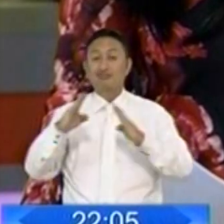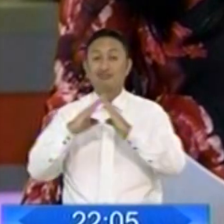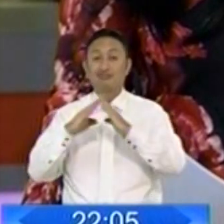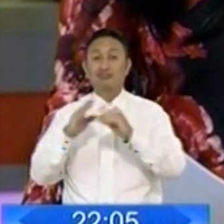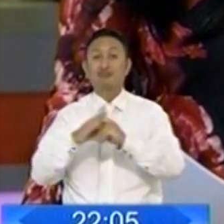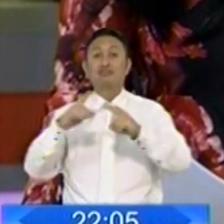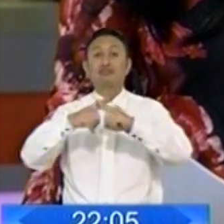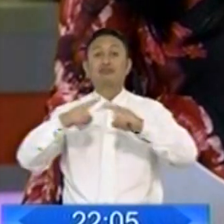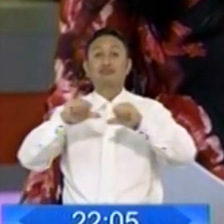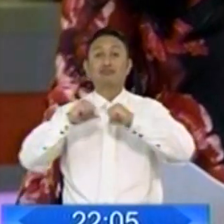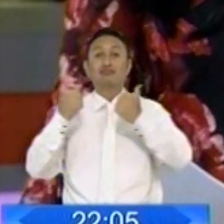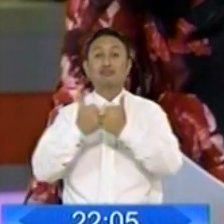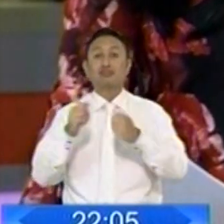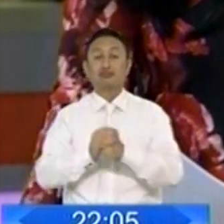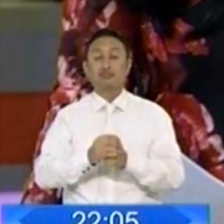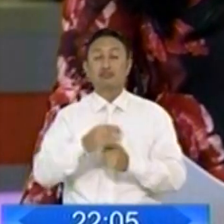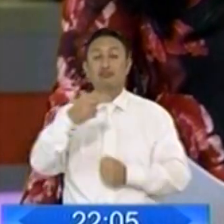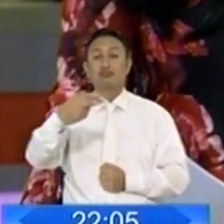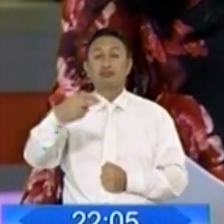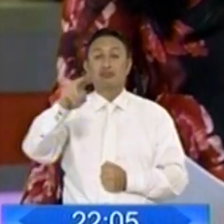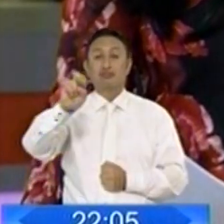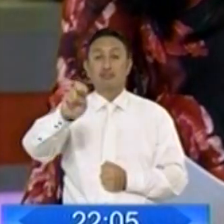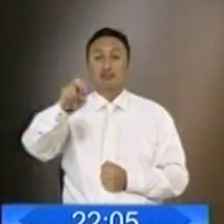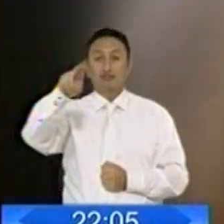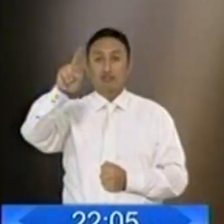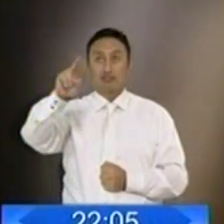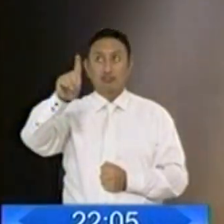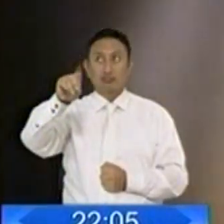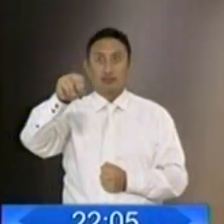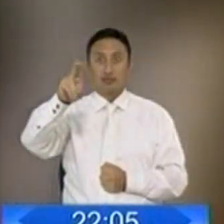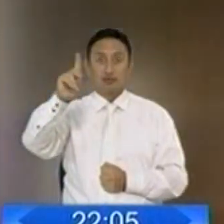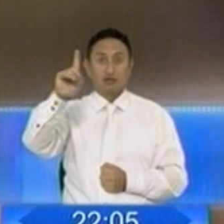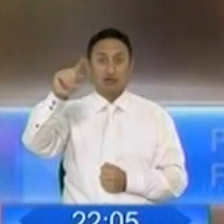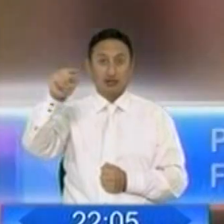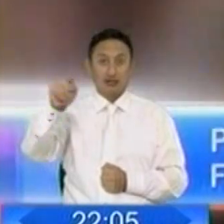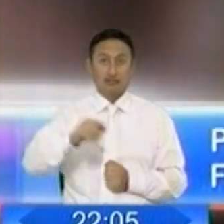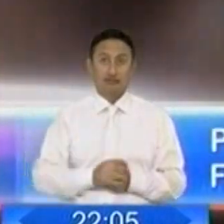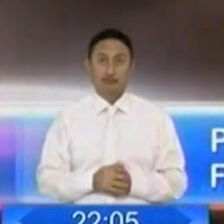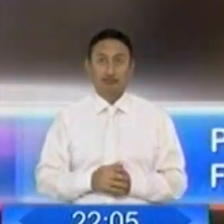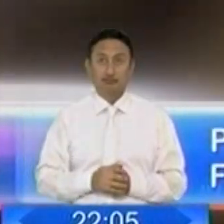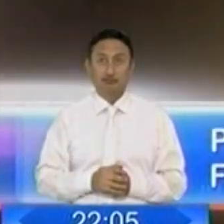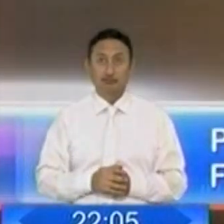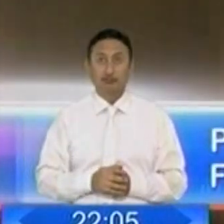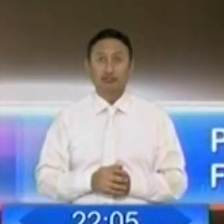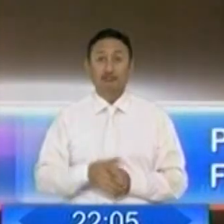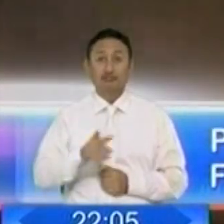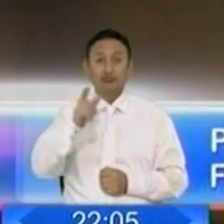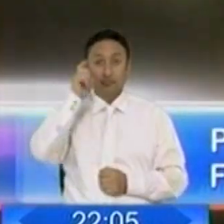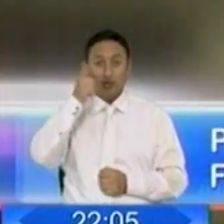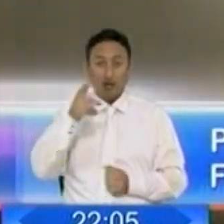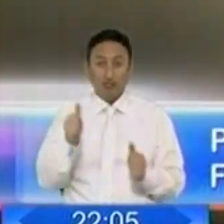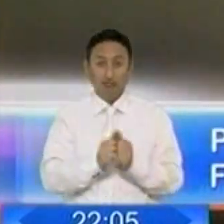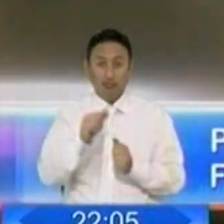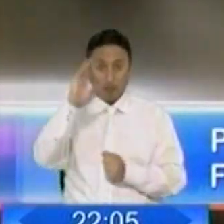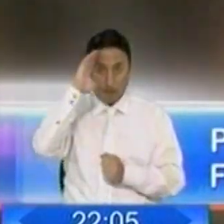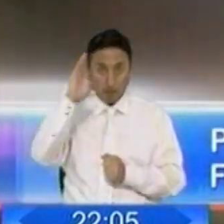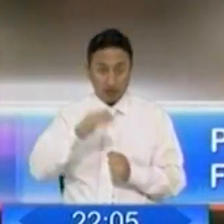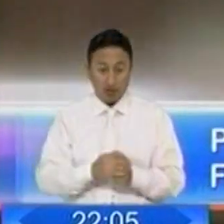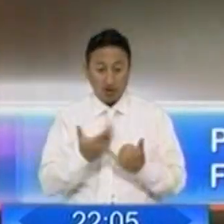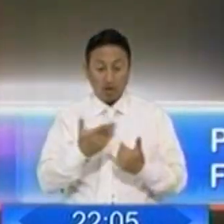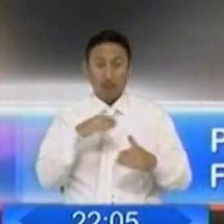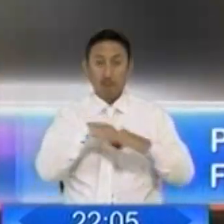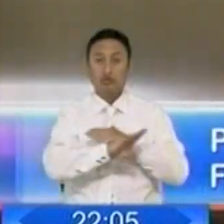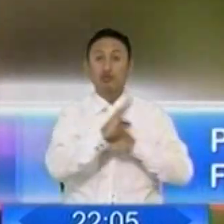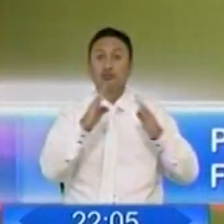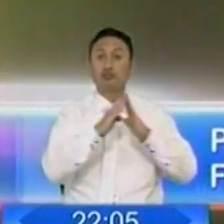del exasambleísta Virgilio Hernández. La Fiscalía, en coordinación con la Policía Nacional, ejecutaron el